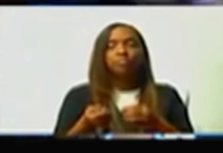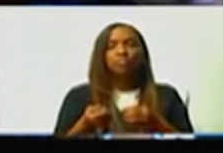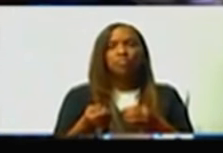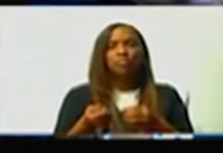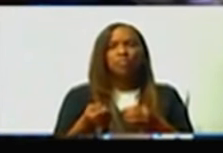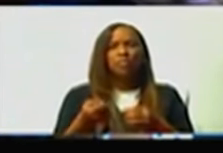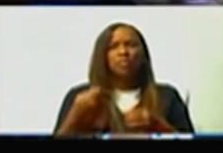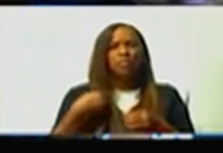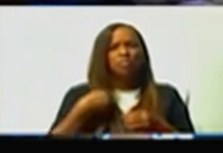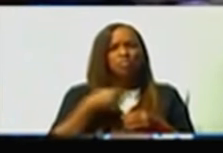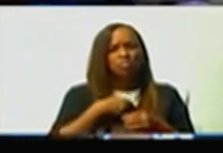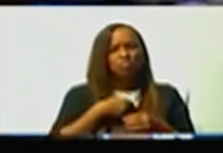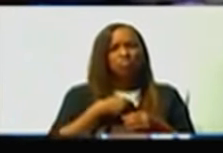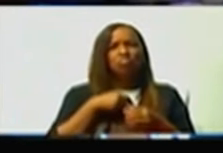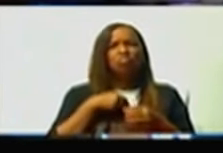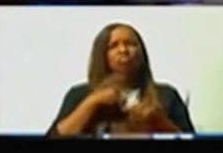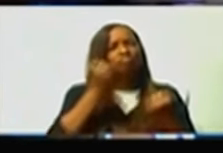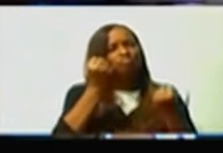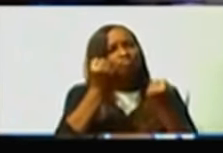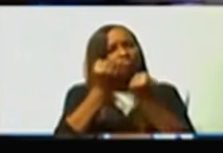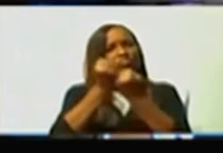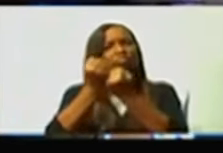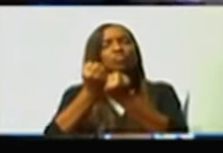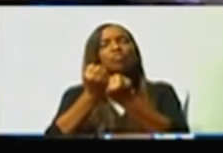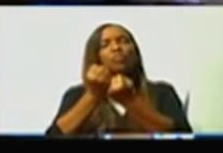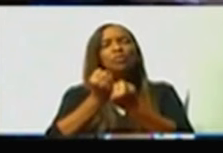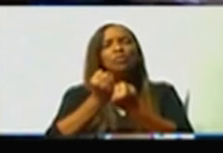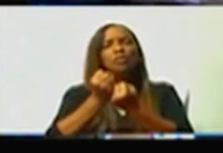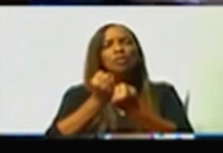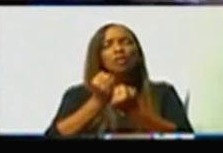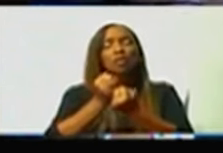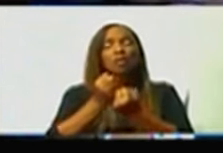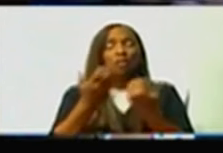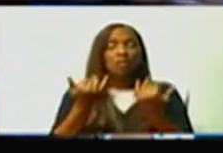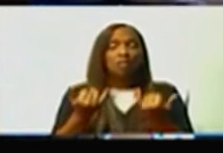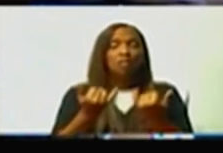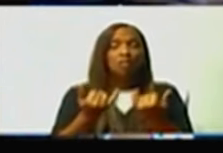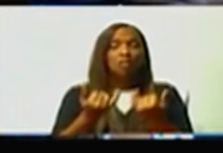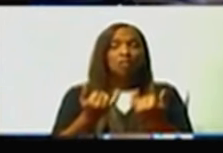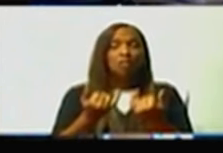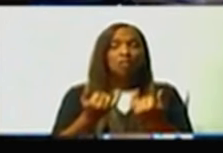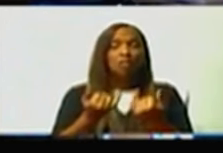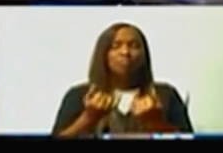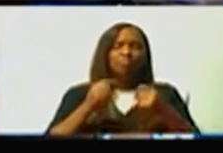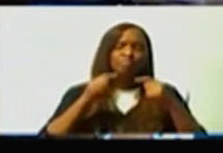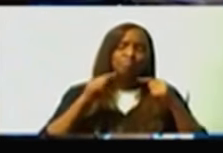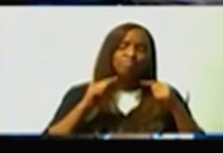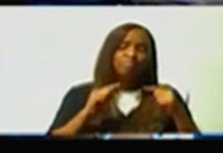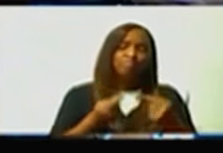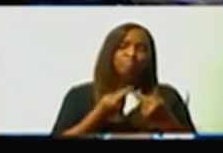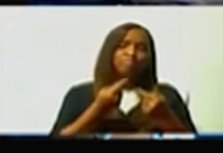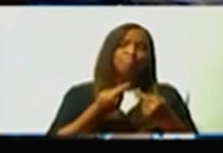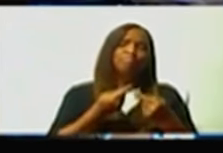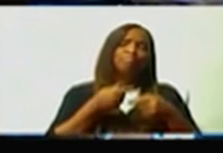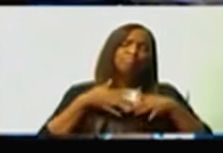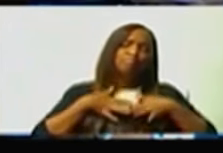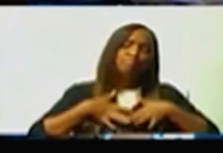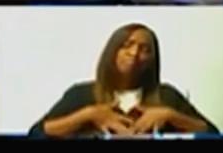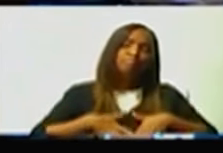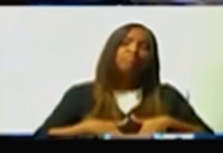dominicana víctima de este fenómeno atmosférico. En el caso específico del municipio